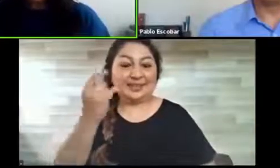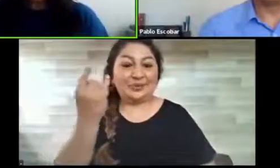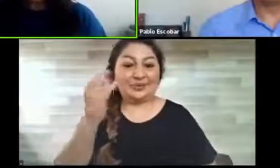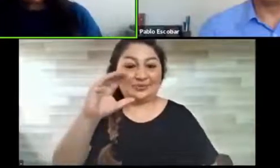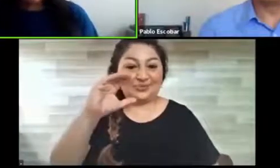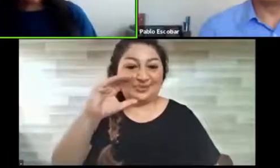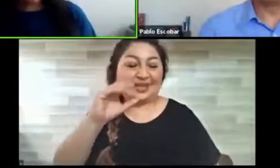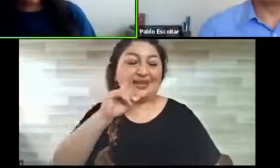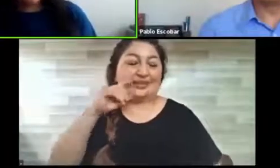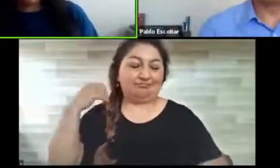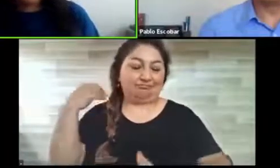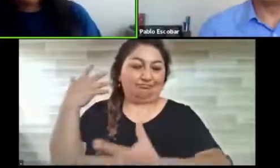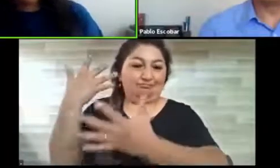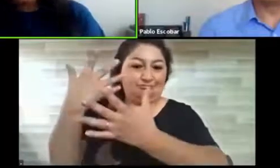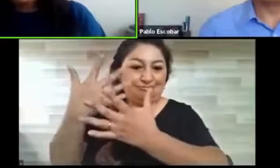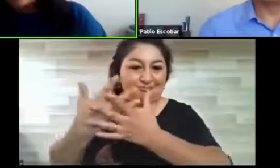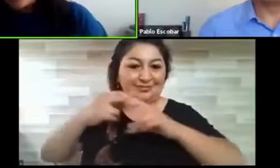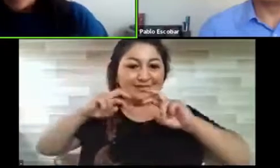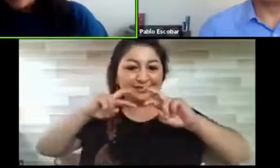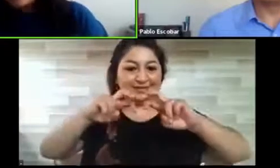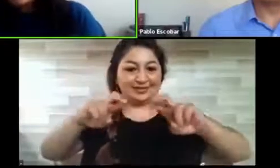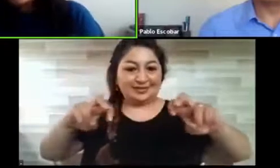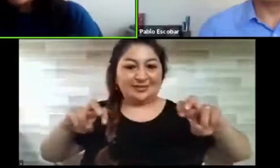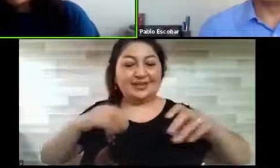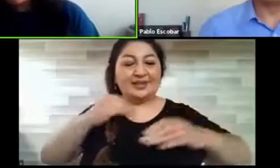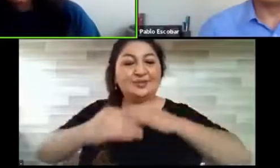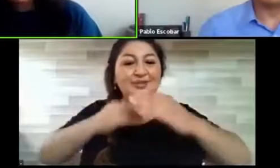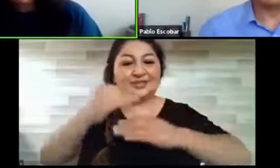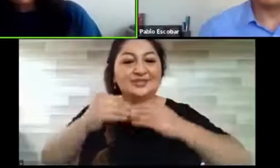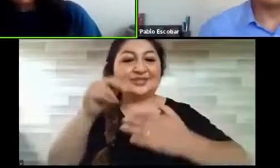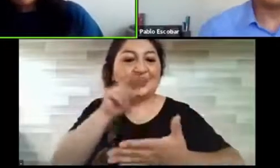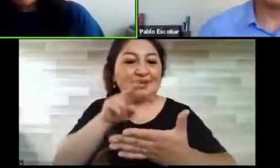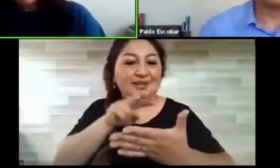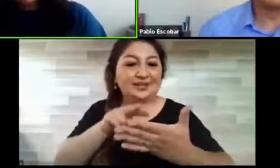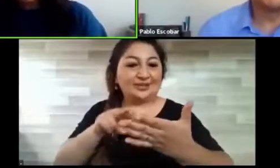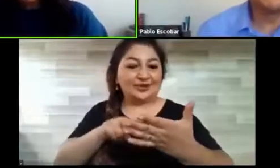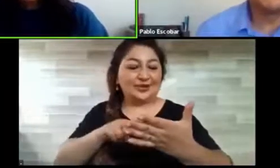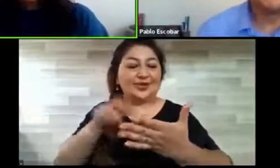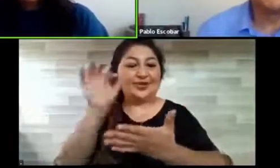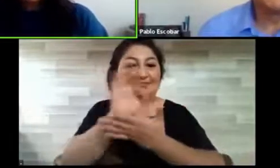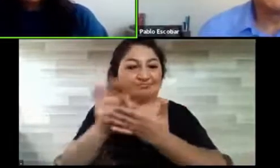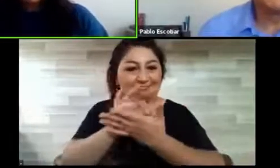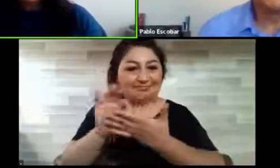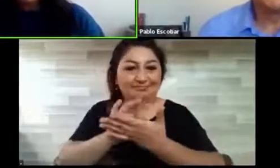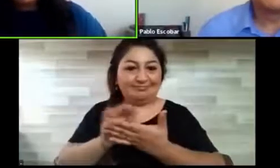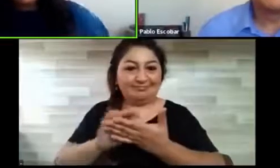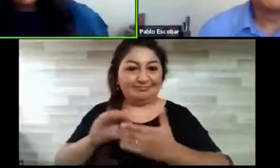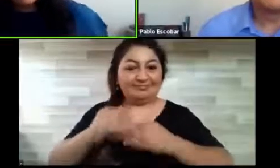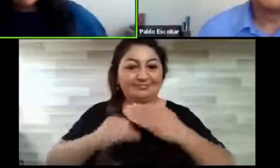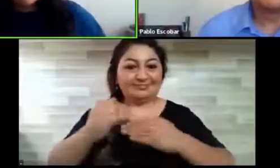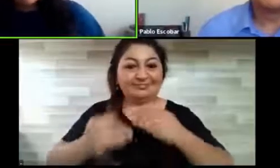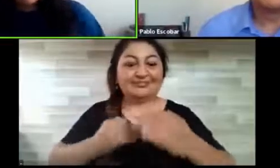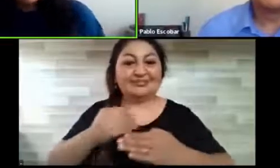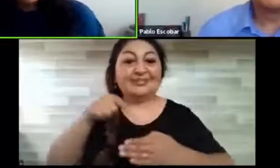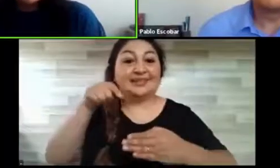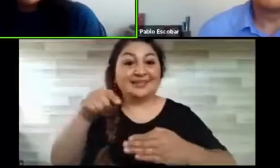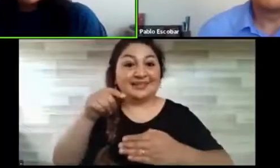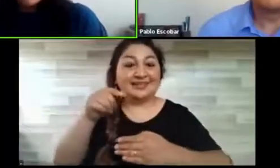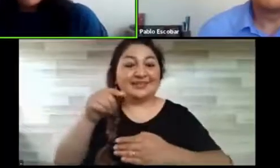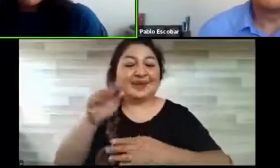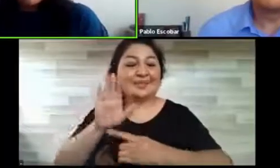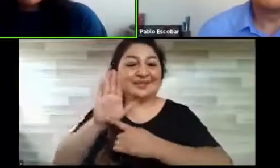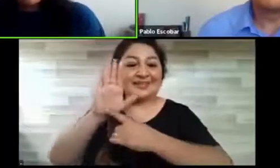trayectoria en investigación en el área del proceso lector y todo lo que tiene que ver con lectoescritura. Y él nos va a presentar su charla relámpago, que